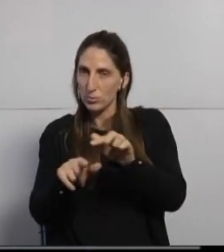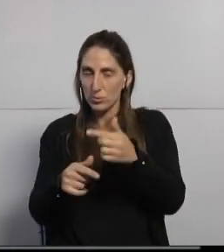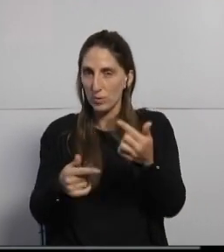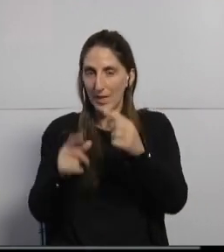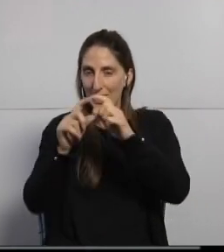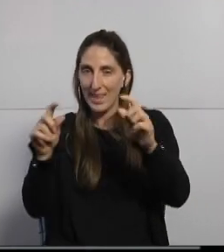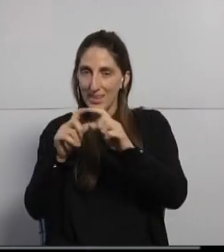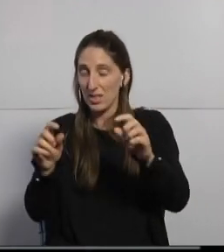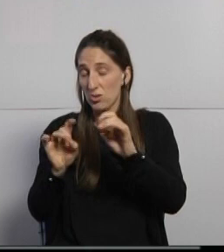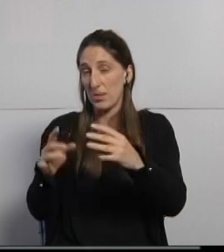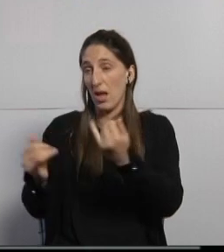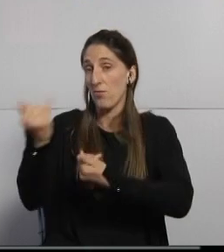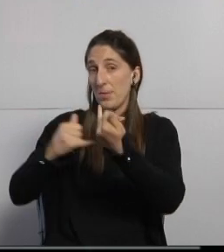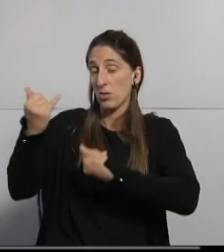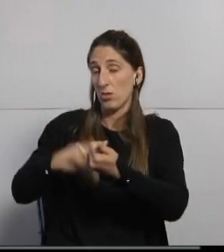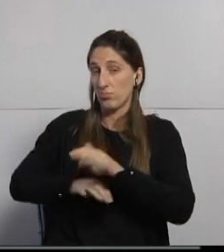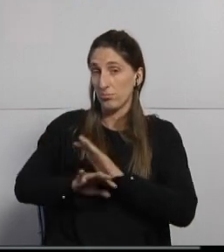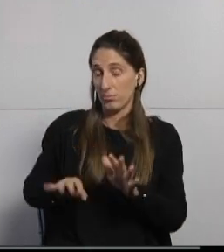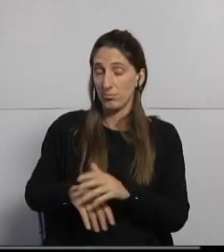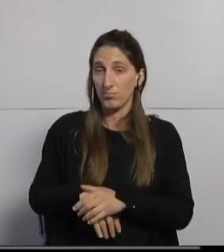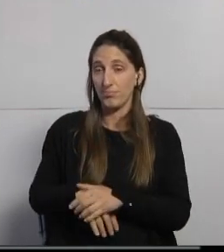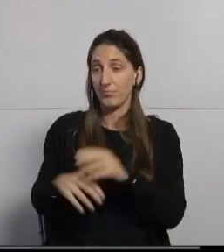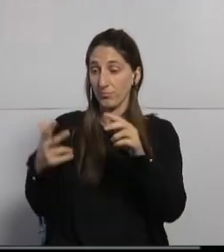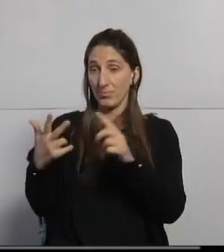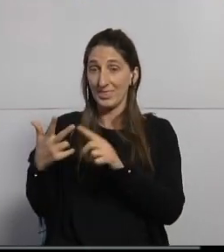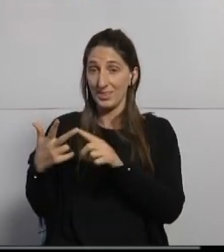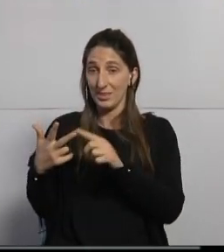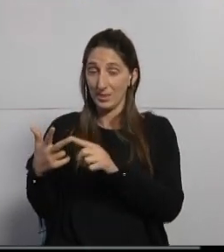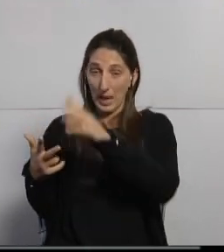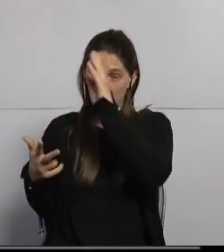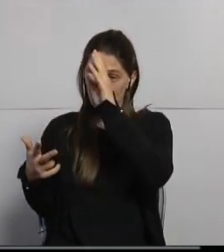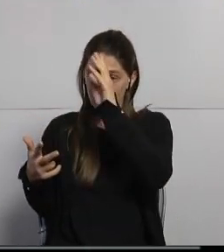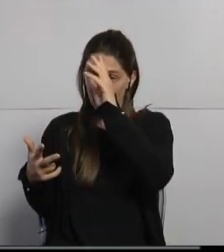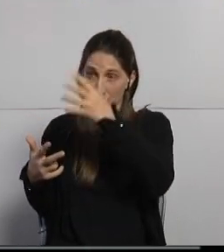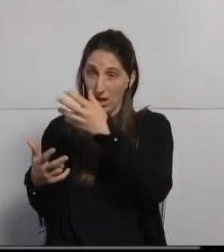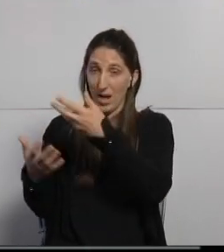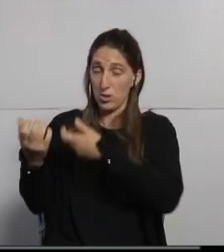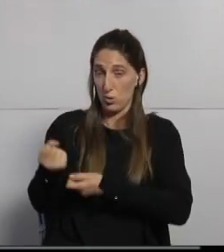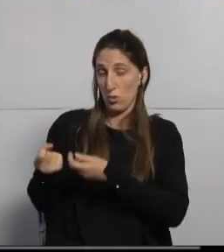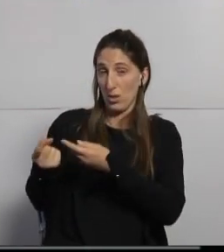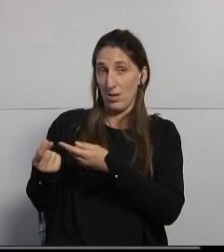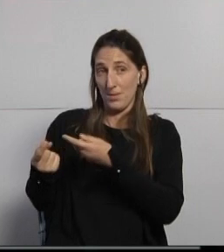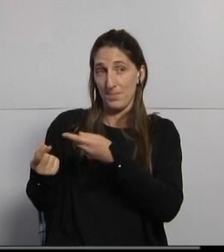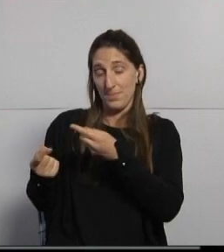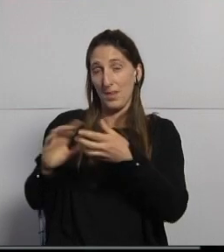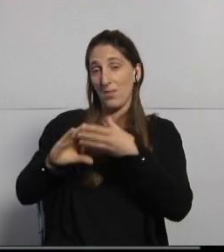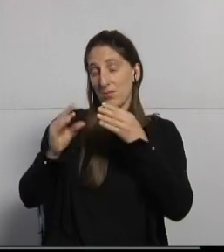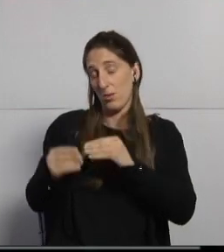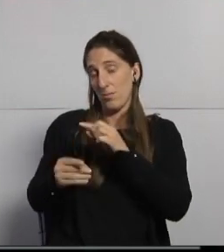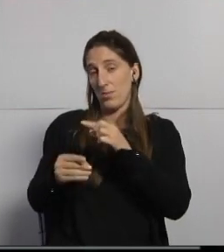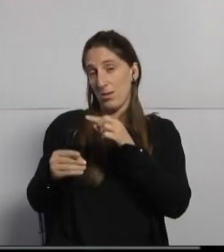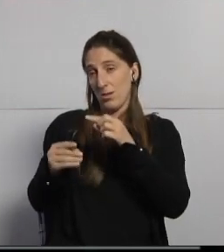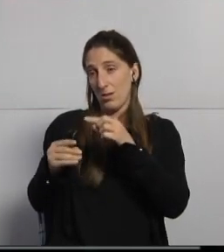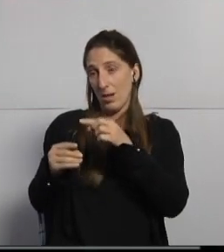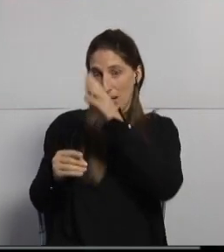esas etiquetas, tenemos solo los datos. Y un tercer tipo de aprendizaje, que es aprendizaje por refuerzos, donde de alguna forma el modelo, el